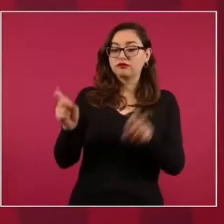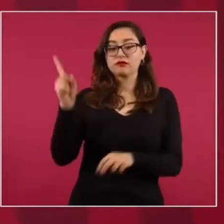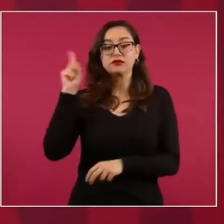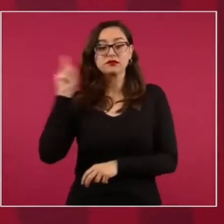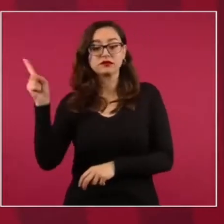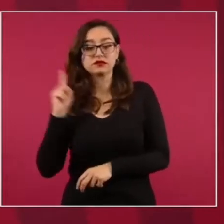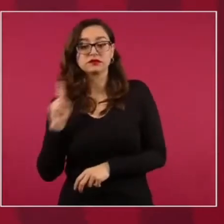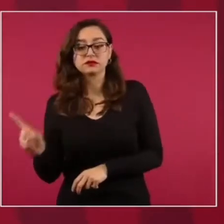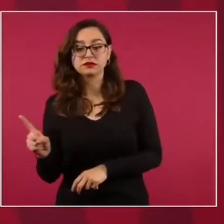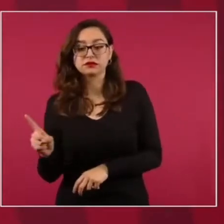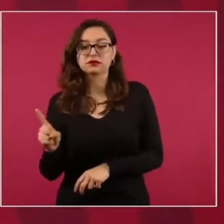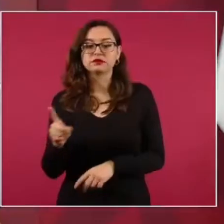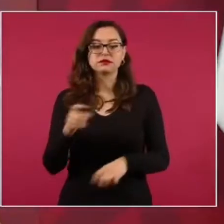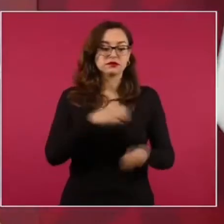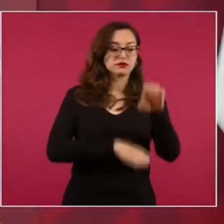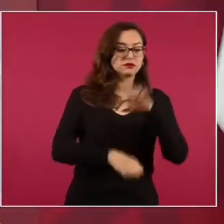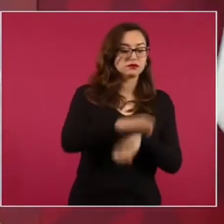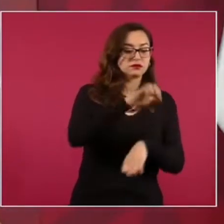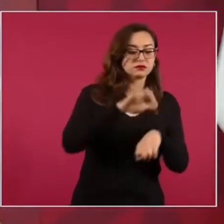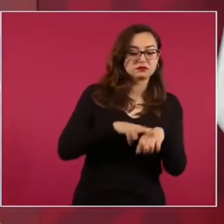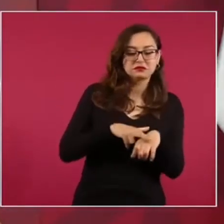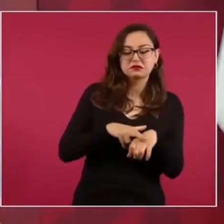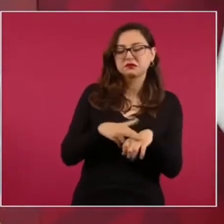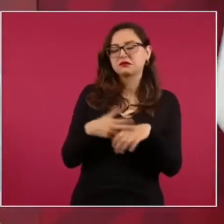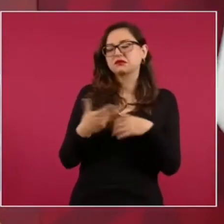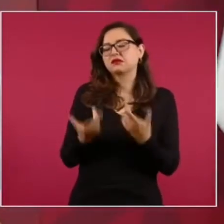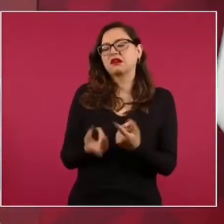Y no vamos a pelearnos.